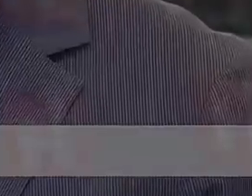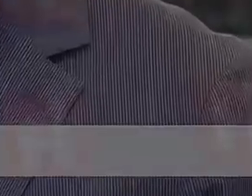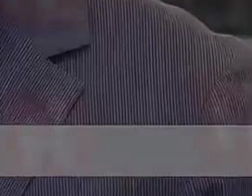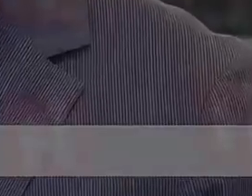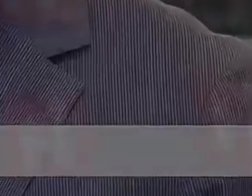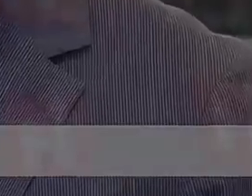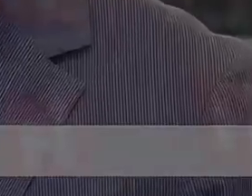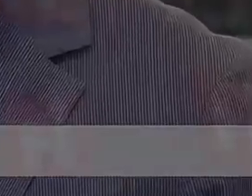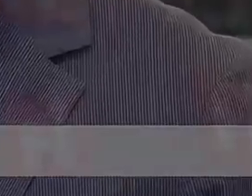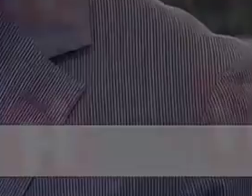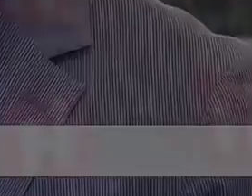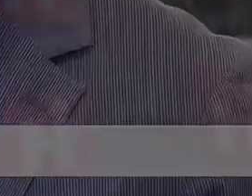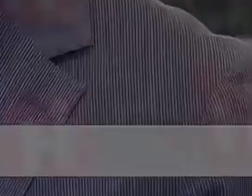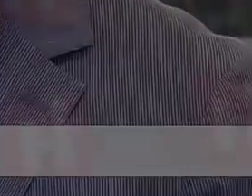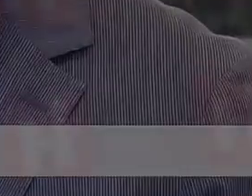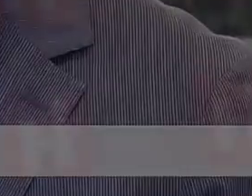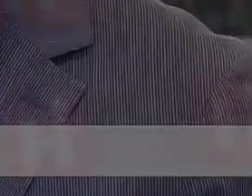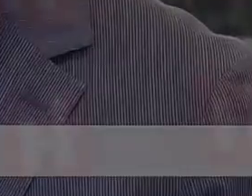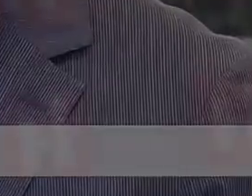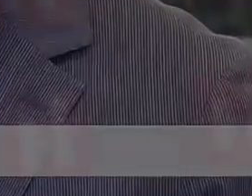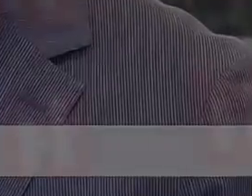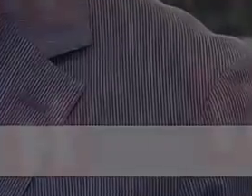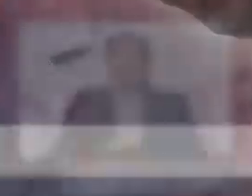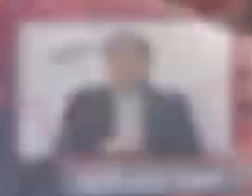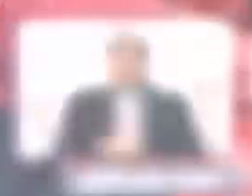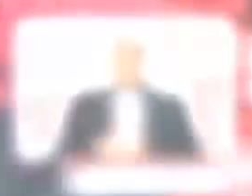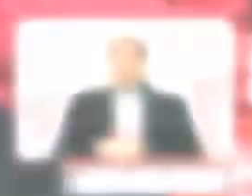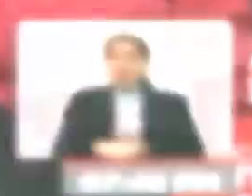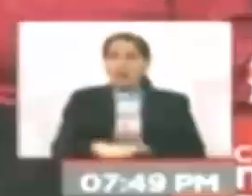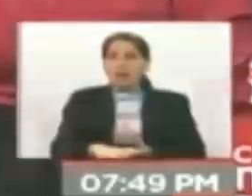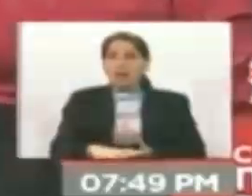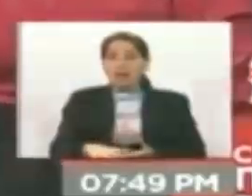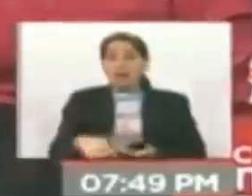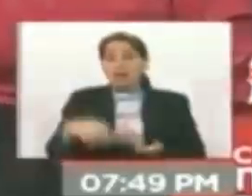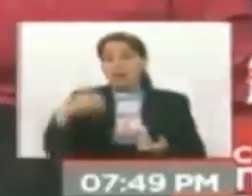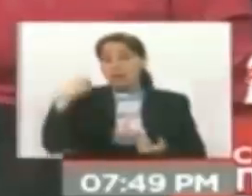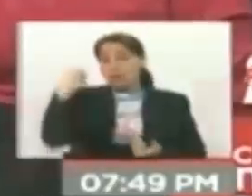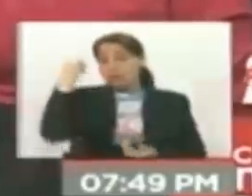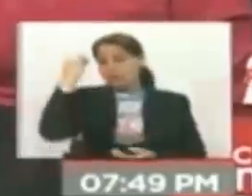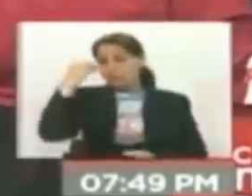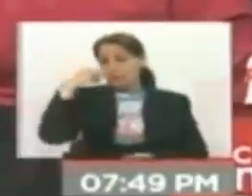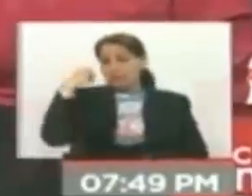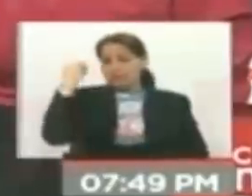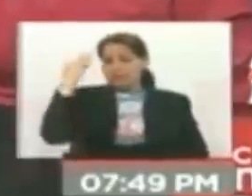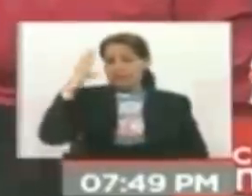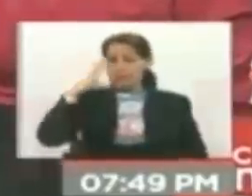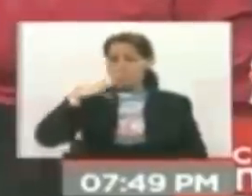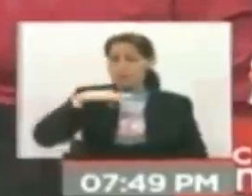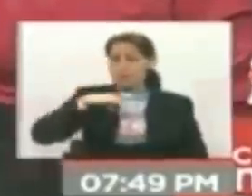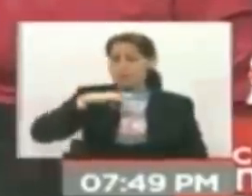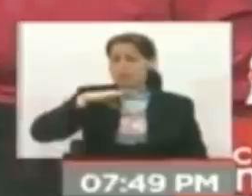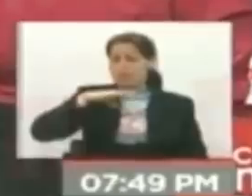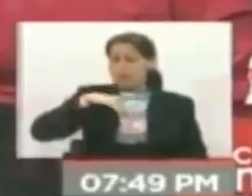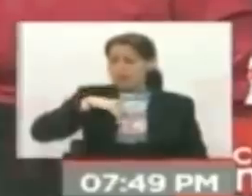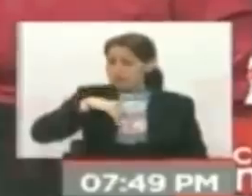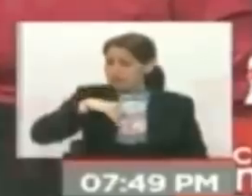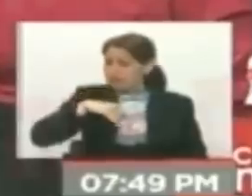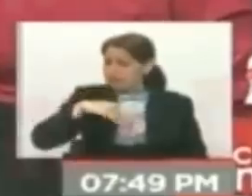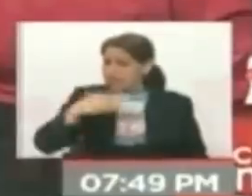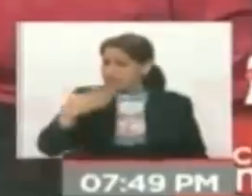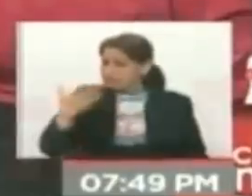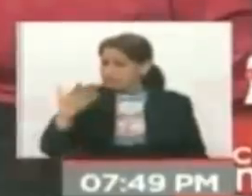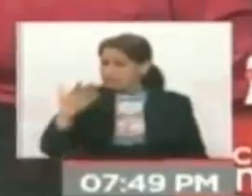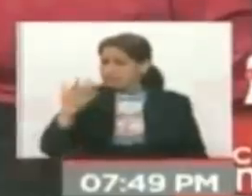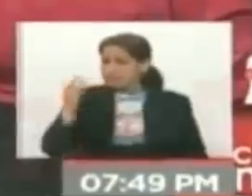porque saben que daré que yo no tenemos precio y en verdad porque estamos en contra de las mafias manifestó el gobierno de